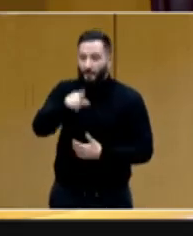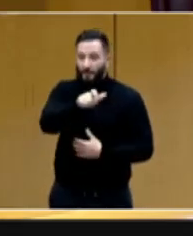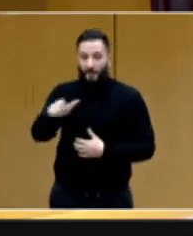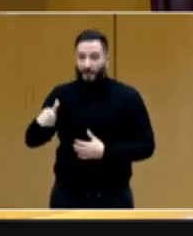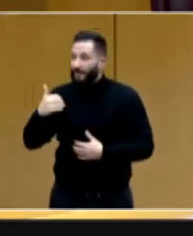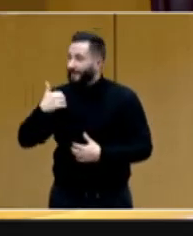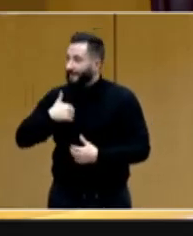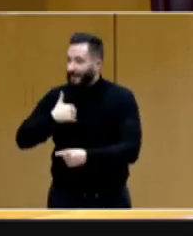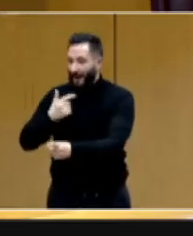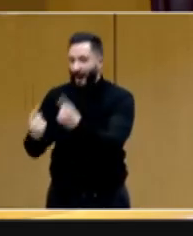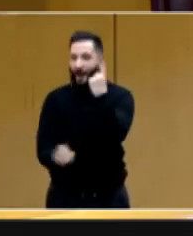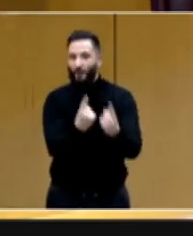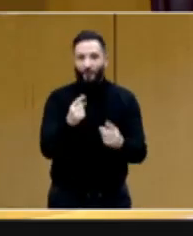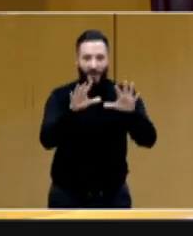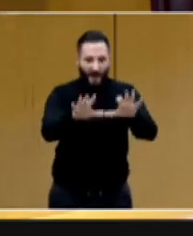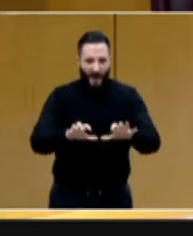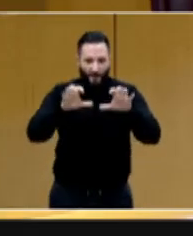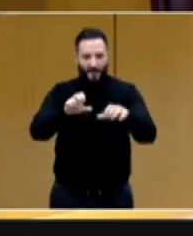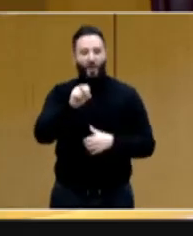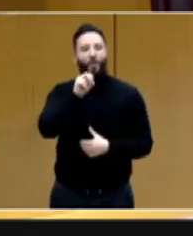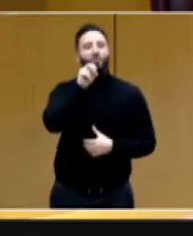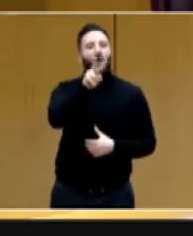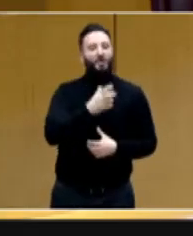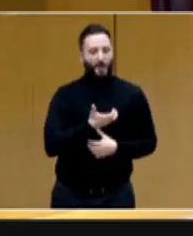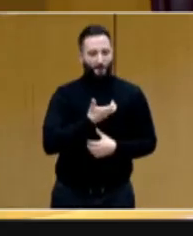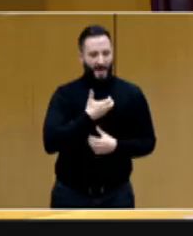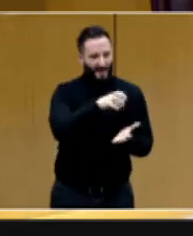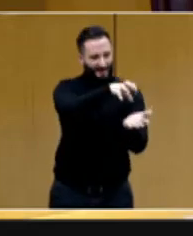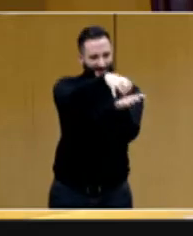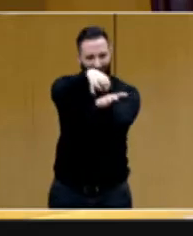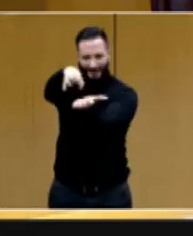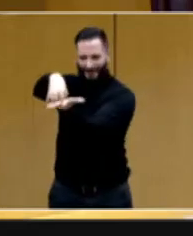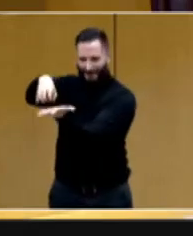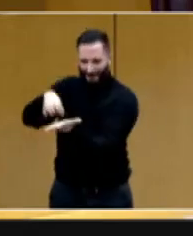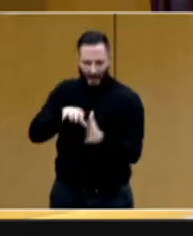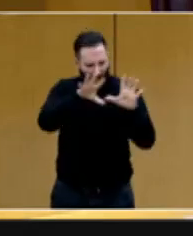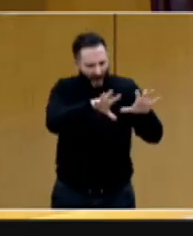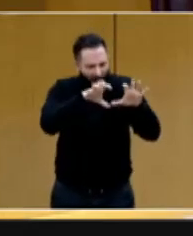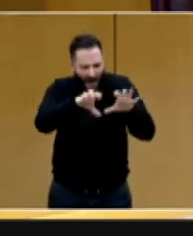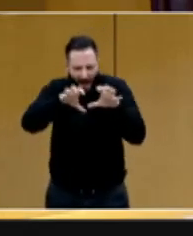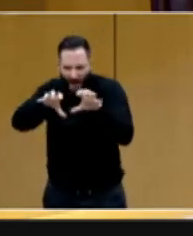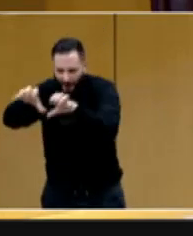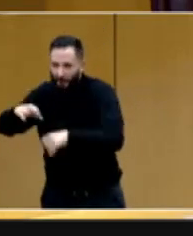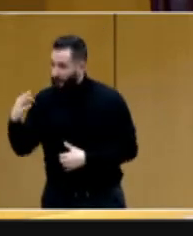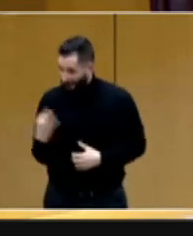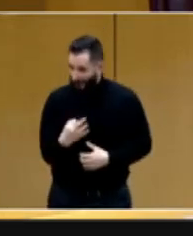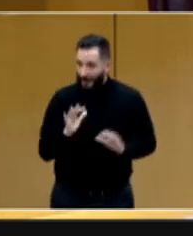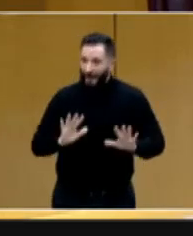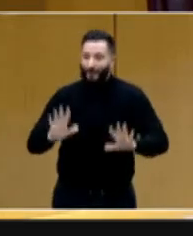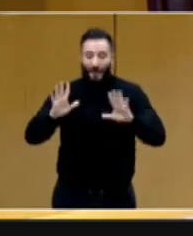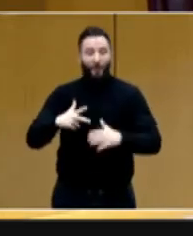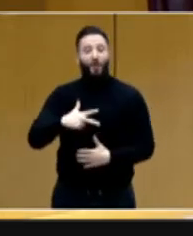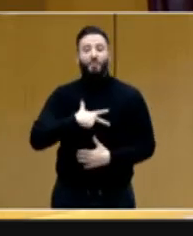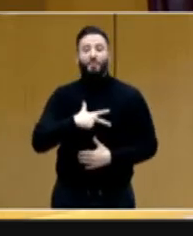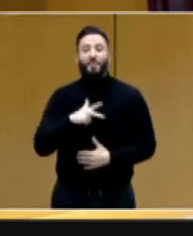aprenderse como las 12 Villas y todas las demás anti Iglesias pero el Derecho civil Vasco